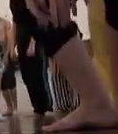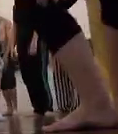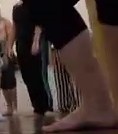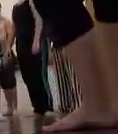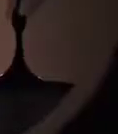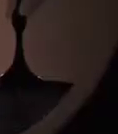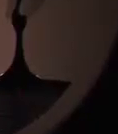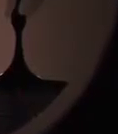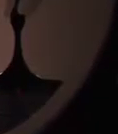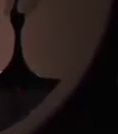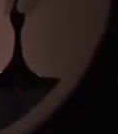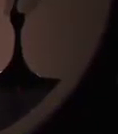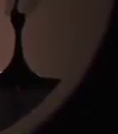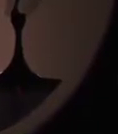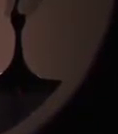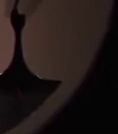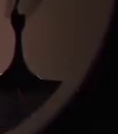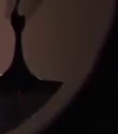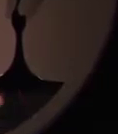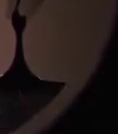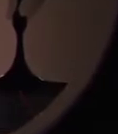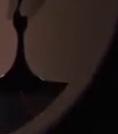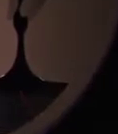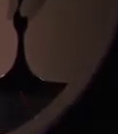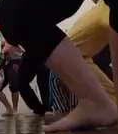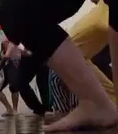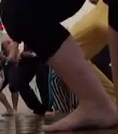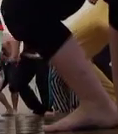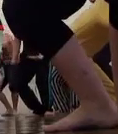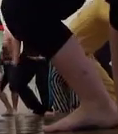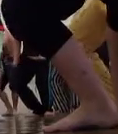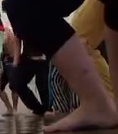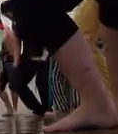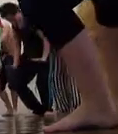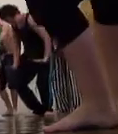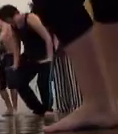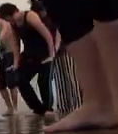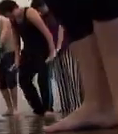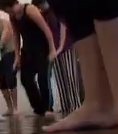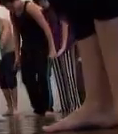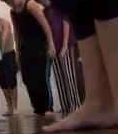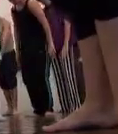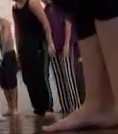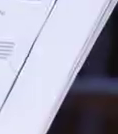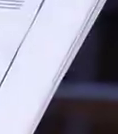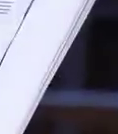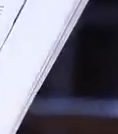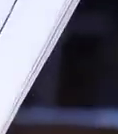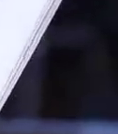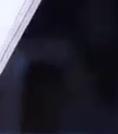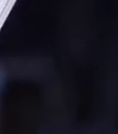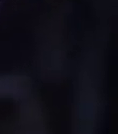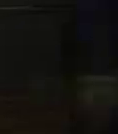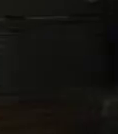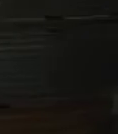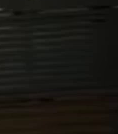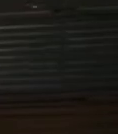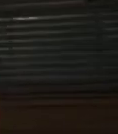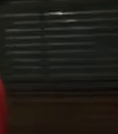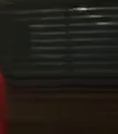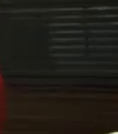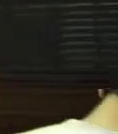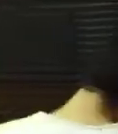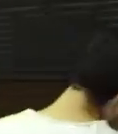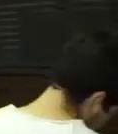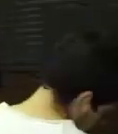Si querés ingresar a las carreras de danza, artes escénicas, arte y comunicación visual o música, la Universidad Nacional ya dispone